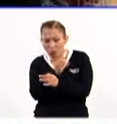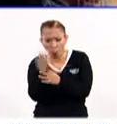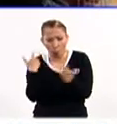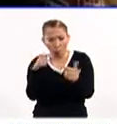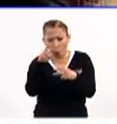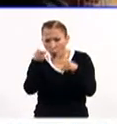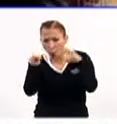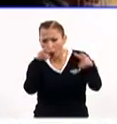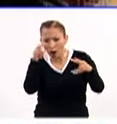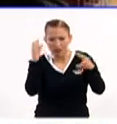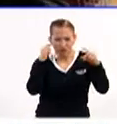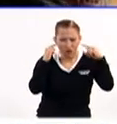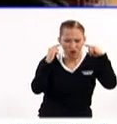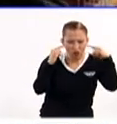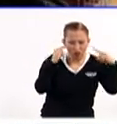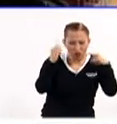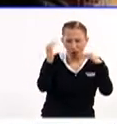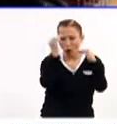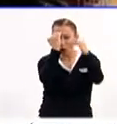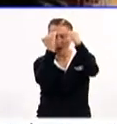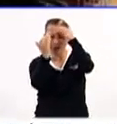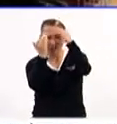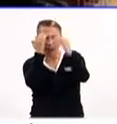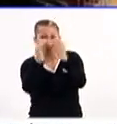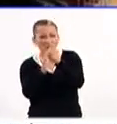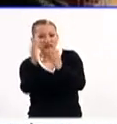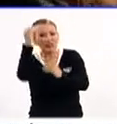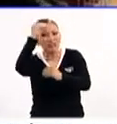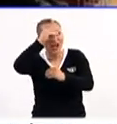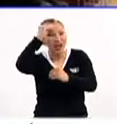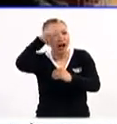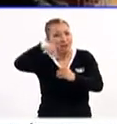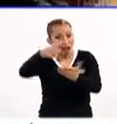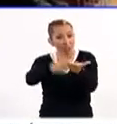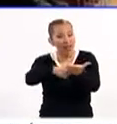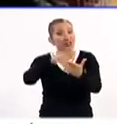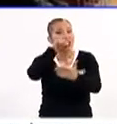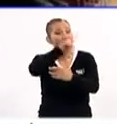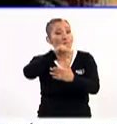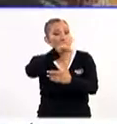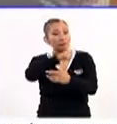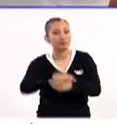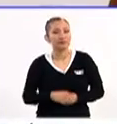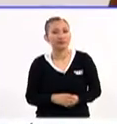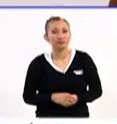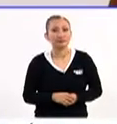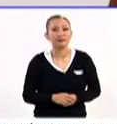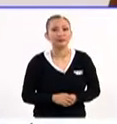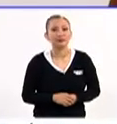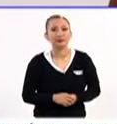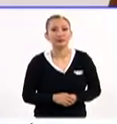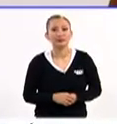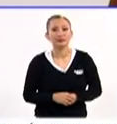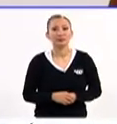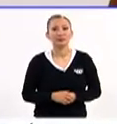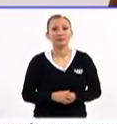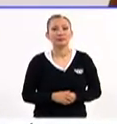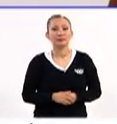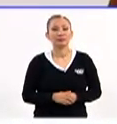posibilidad de sonido, de conocimiento, de sabiduría que están contenidas en esas lenguas, ¿no?